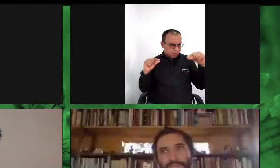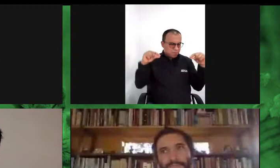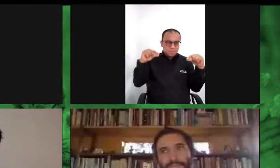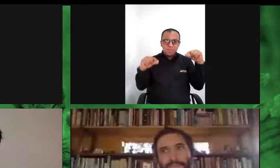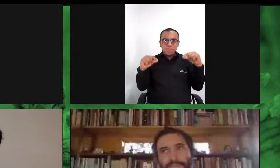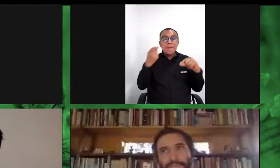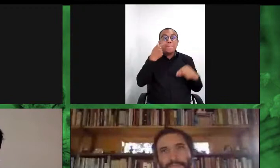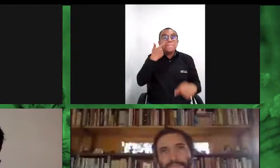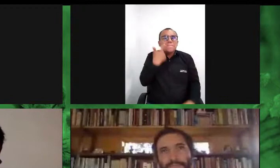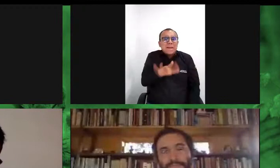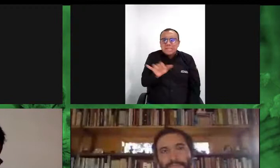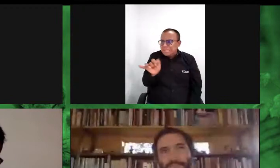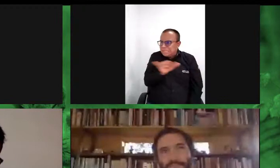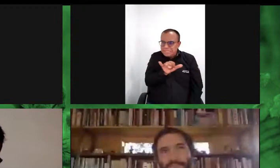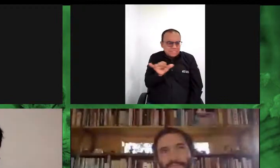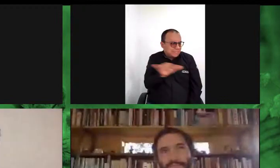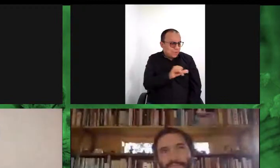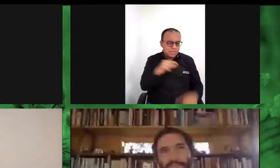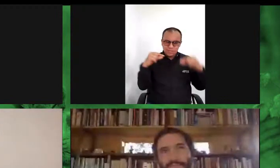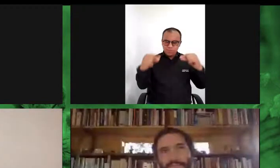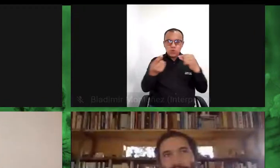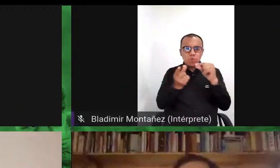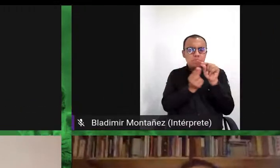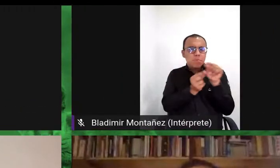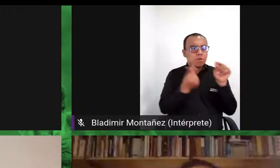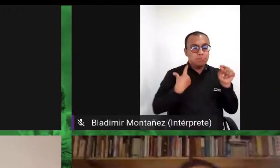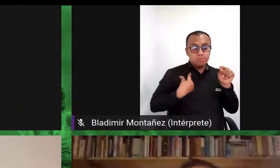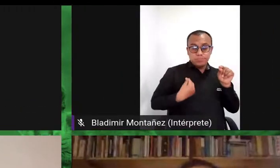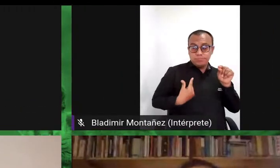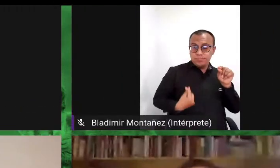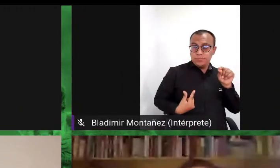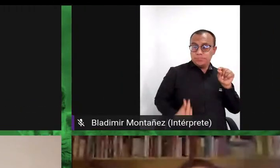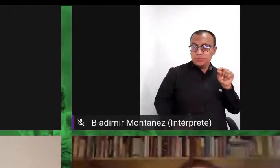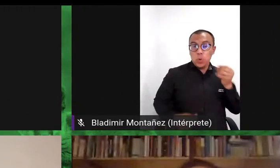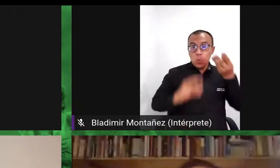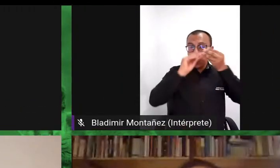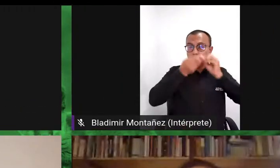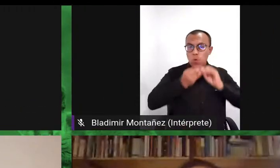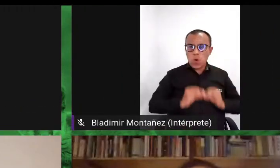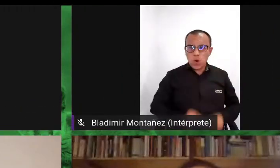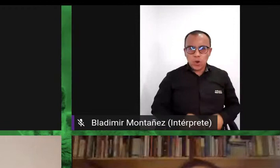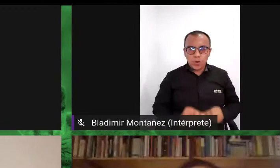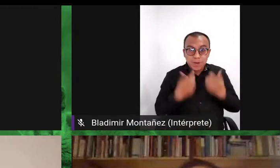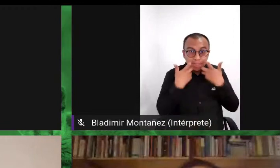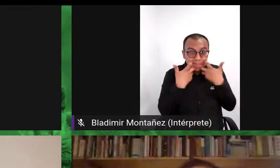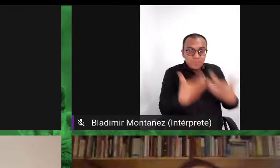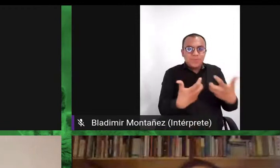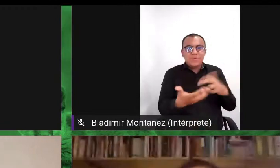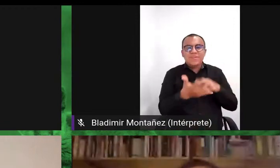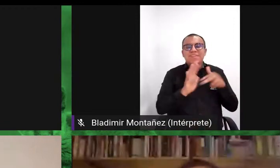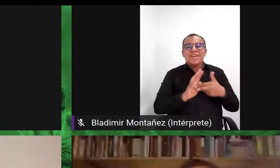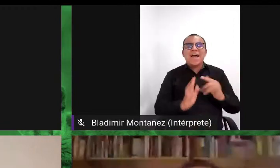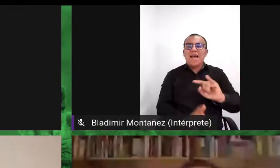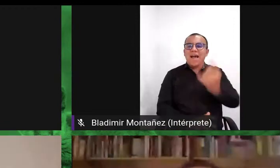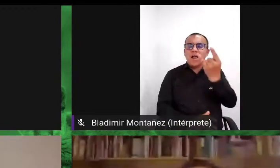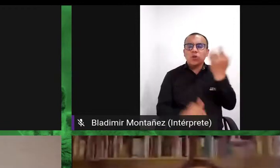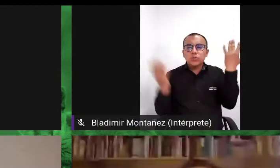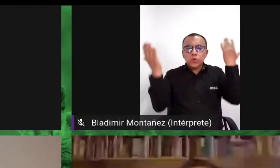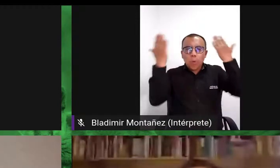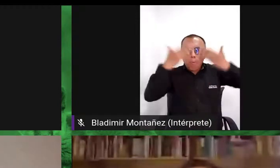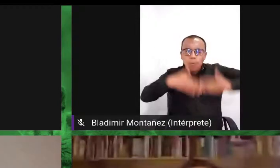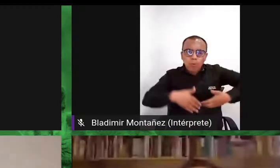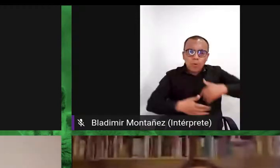parecen muchísimo. Que el plumaje del copetón que no sea vistoso, sino algo opaco, lo